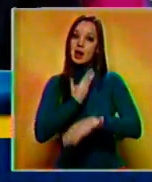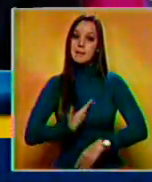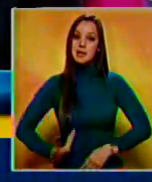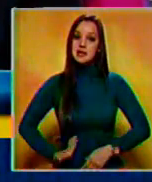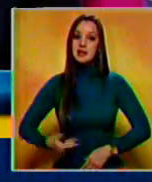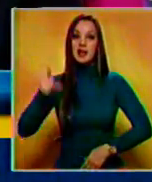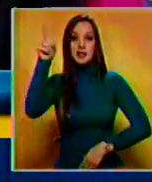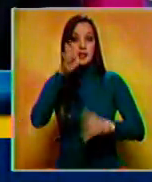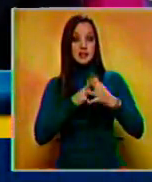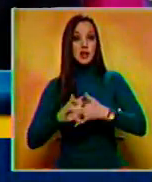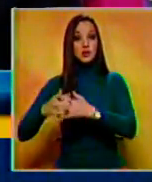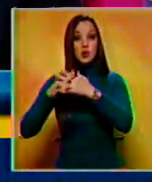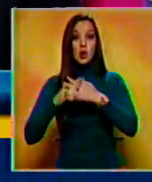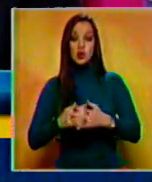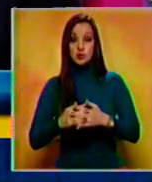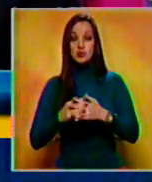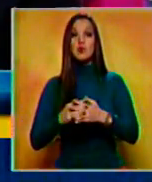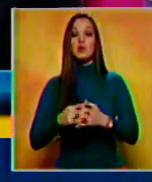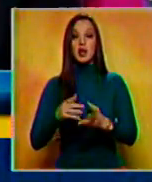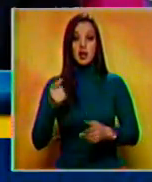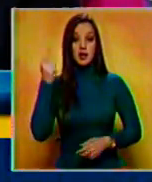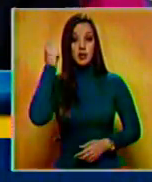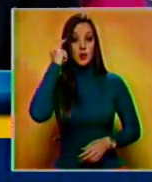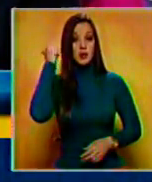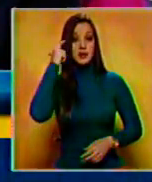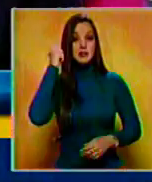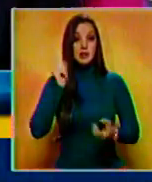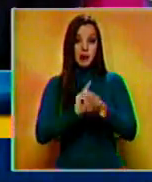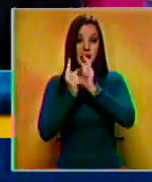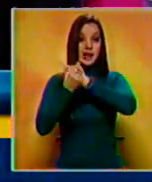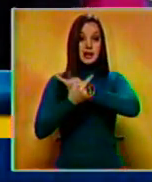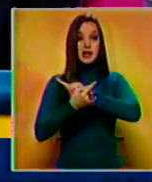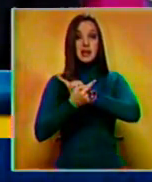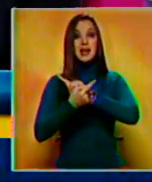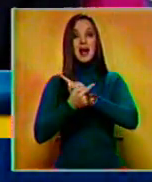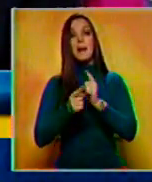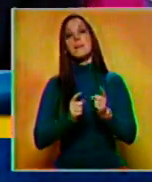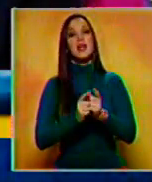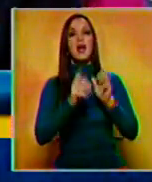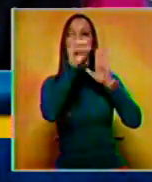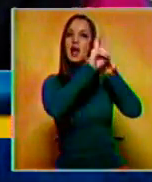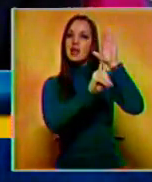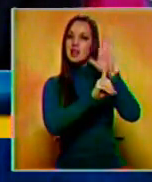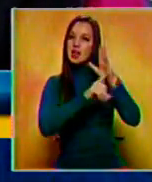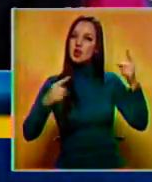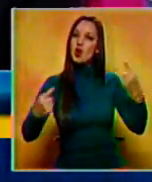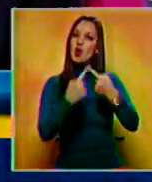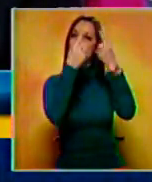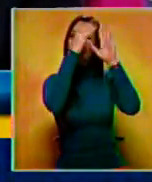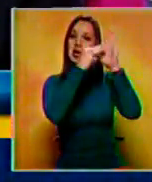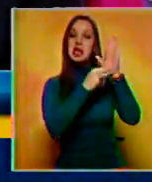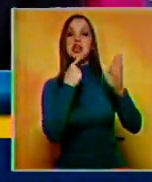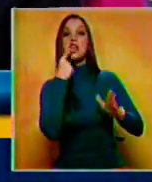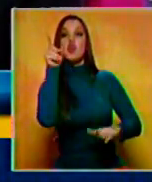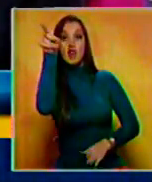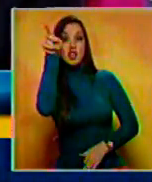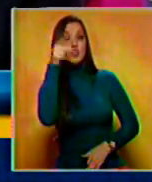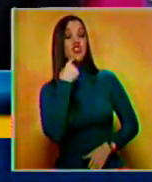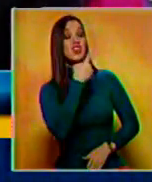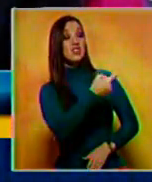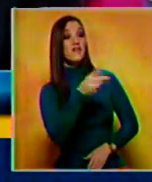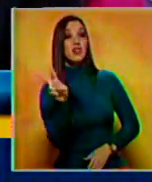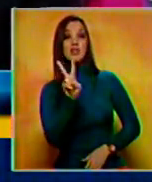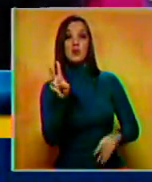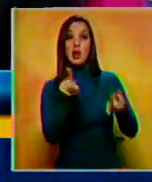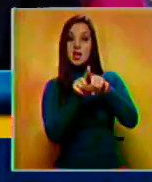rectifique y derogue el decreto inmoral que declara a Venezuela como una amenaza